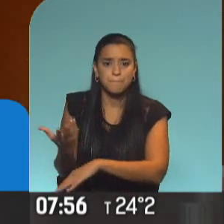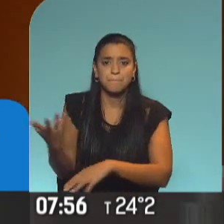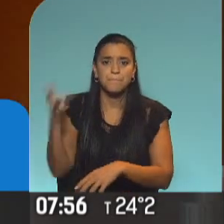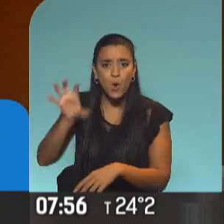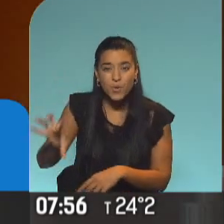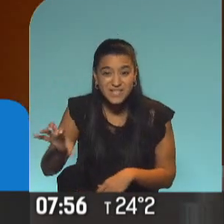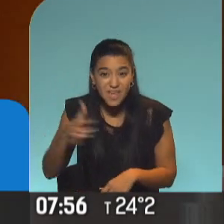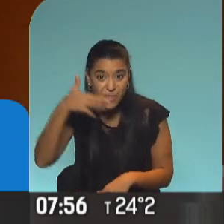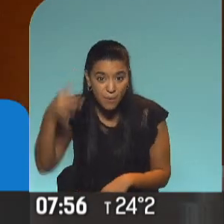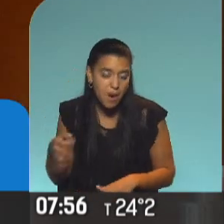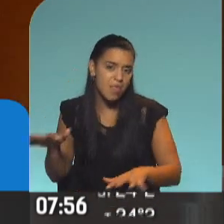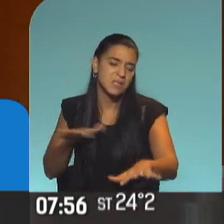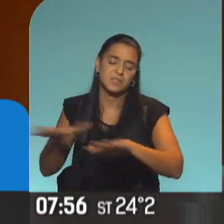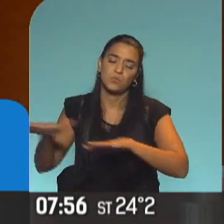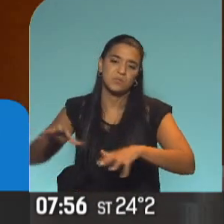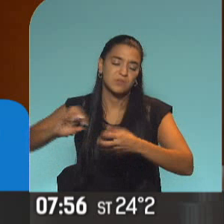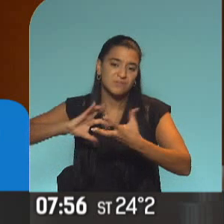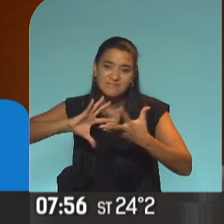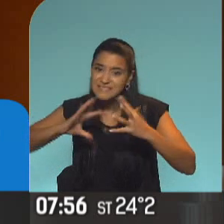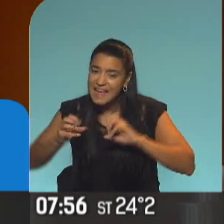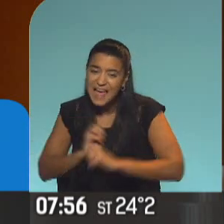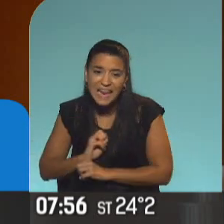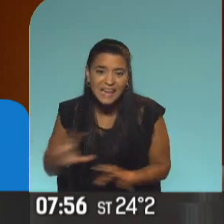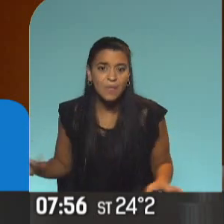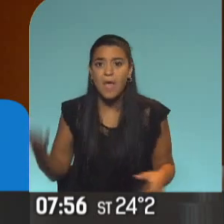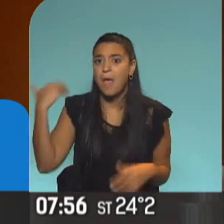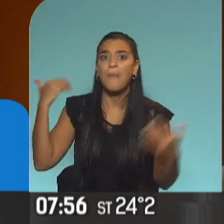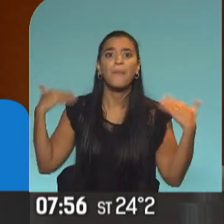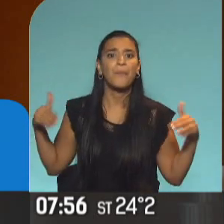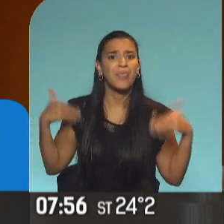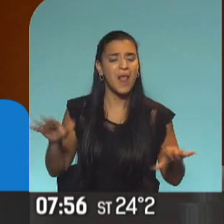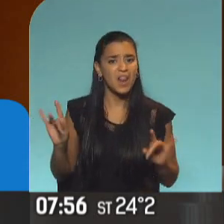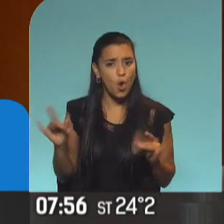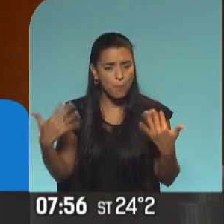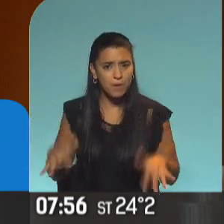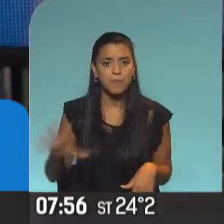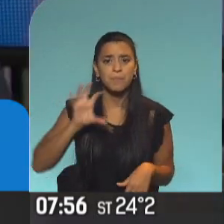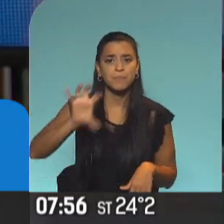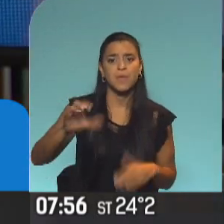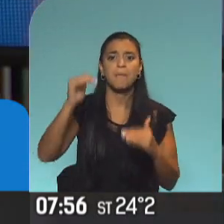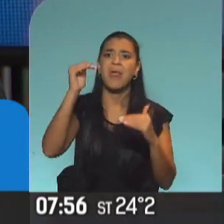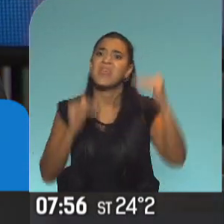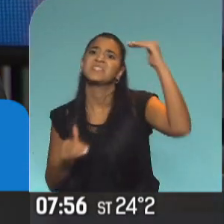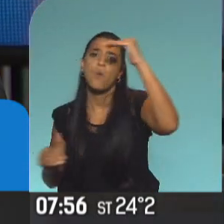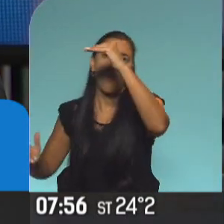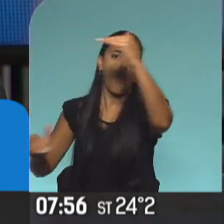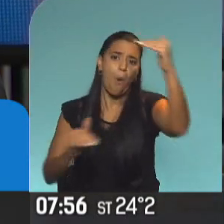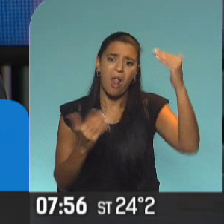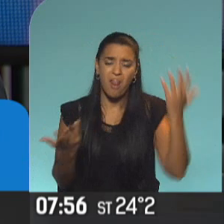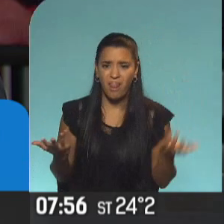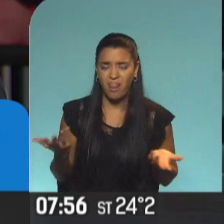en una situación estructural, pero también después de la gestión de María Eugenia Vidal muy complicada. Bueno, la provincia más desigual de la Argentina, la que